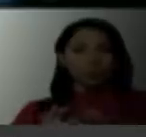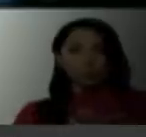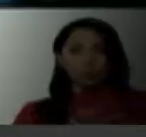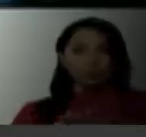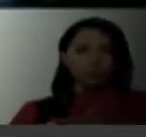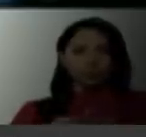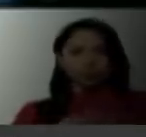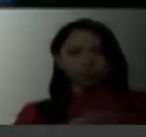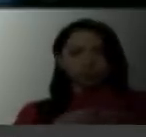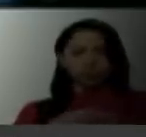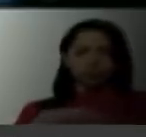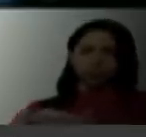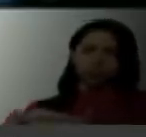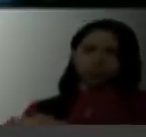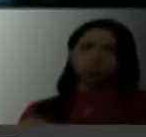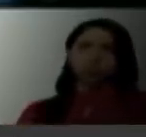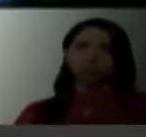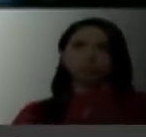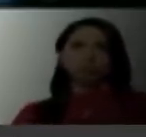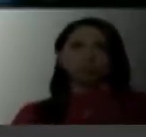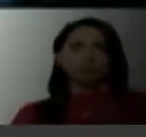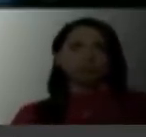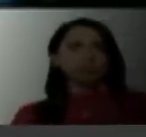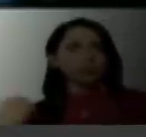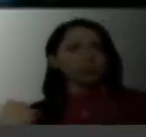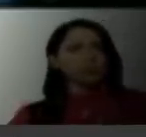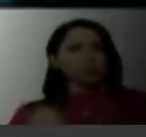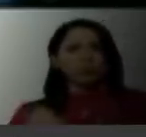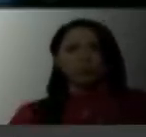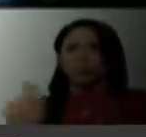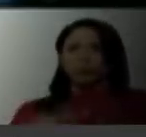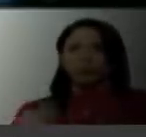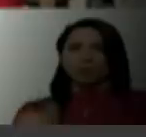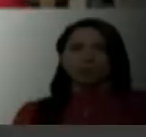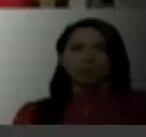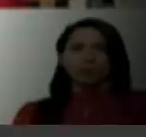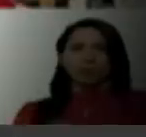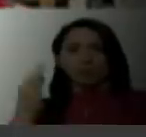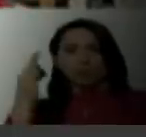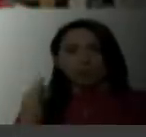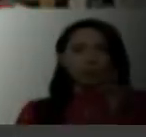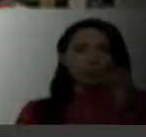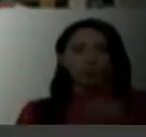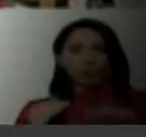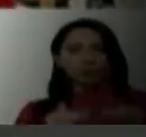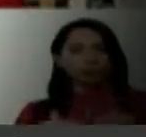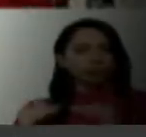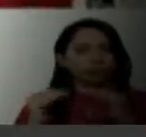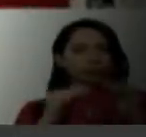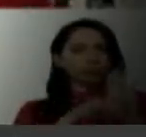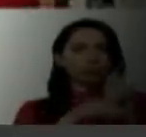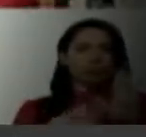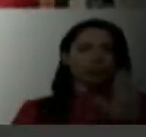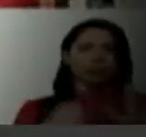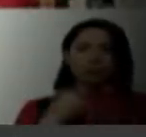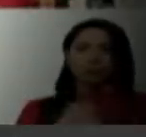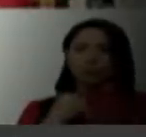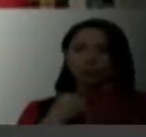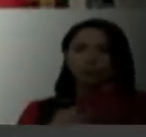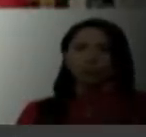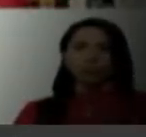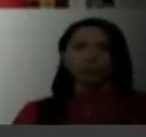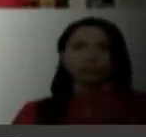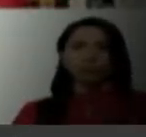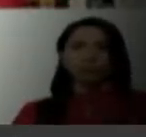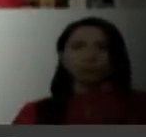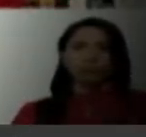entre otros, en la cual el mandatario se refirió a la vigencia de la lucha de la clase obrera en el mundo. Además, envió